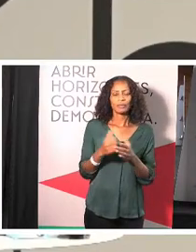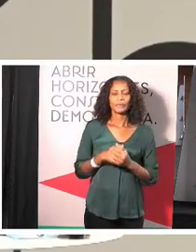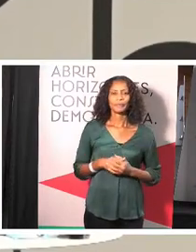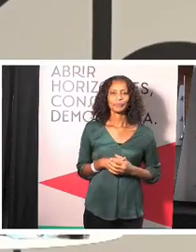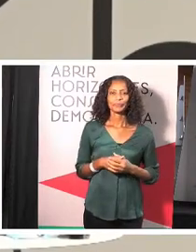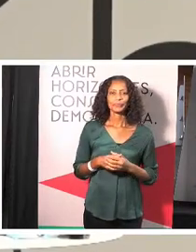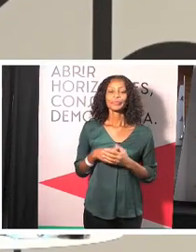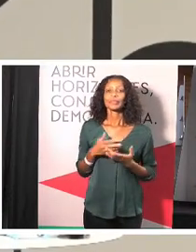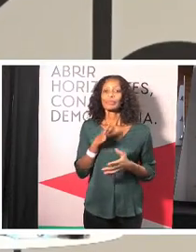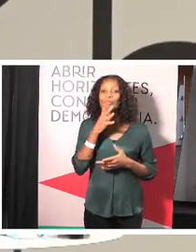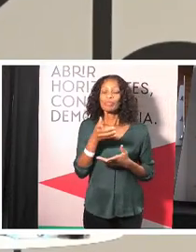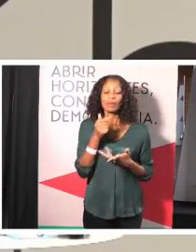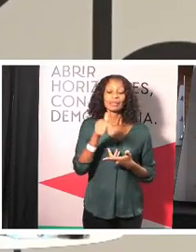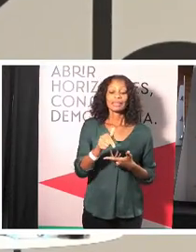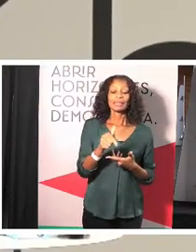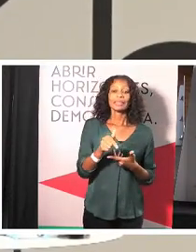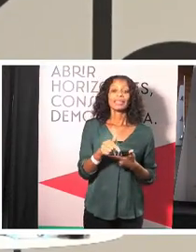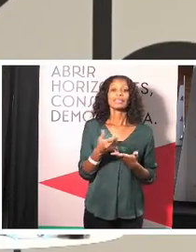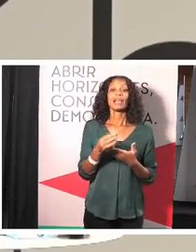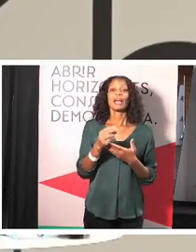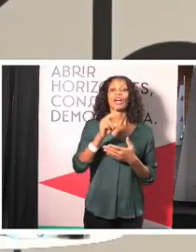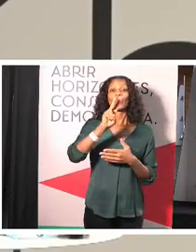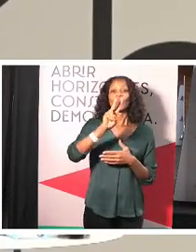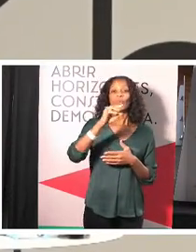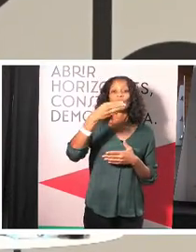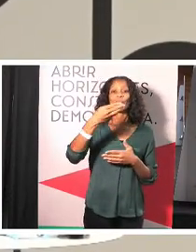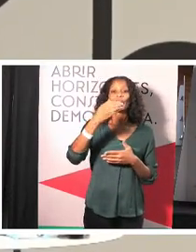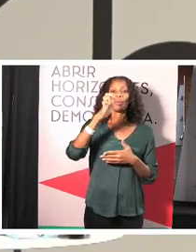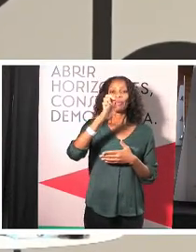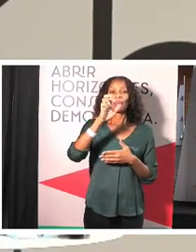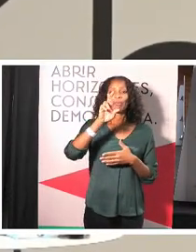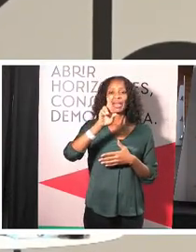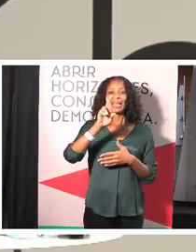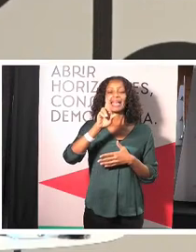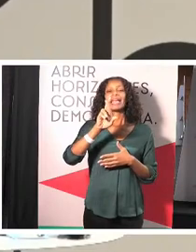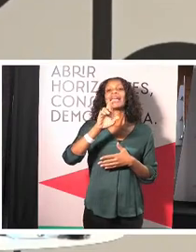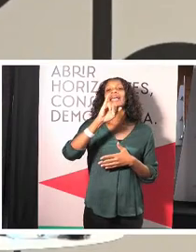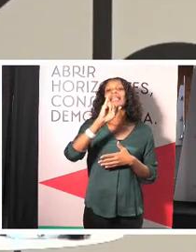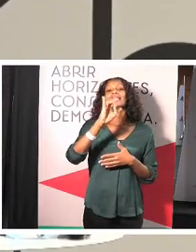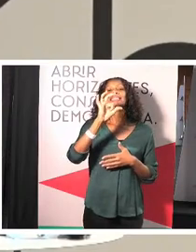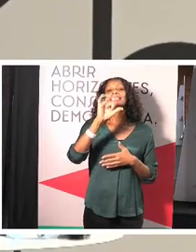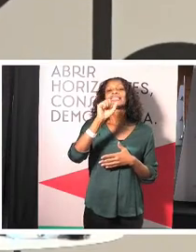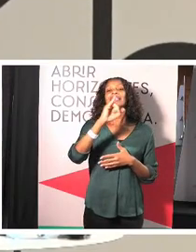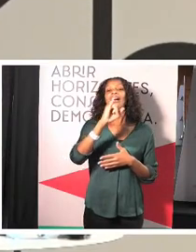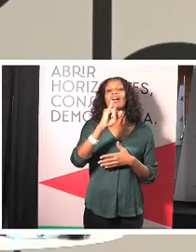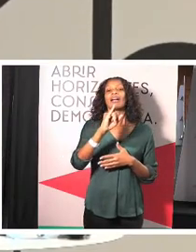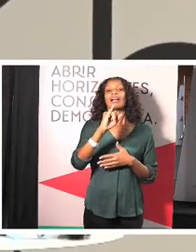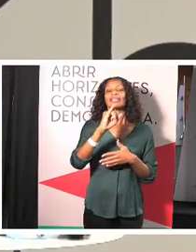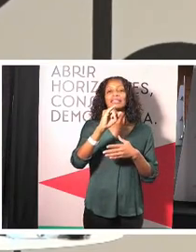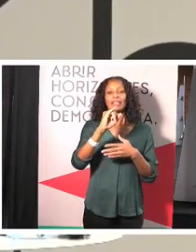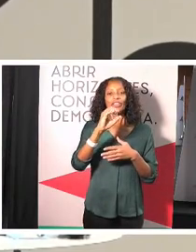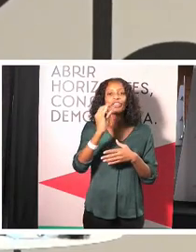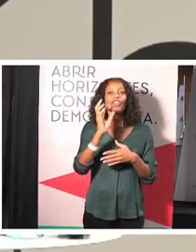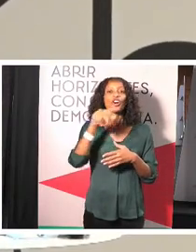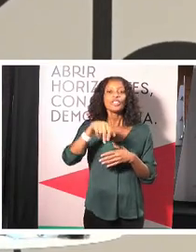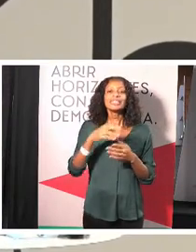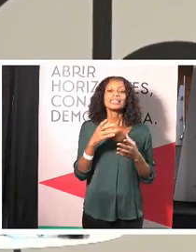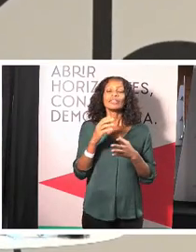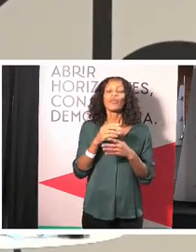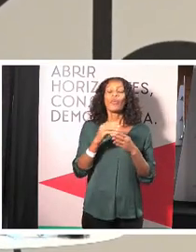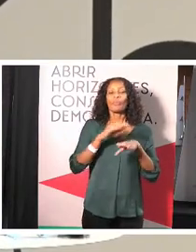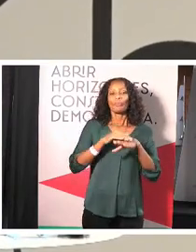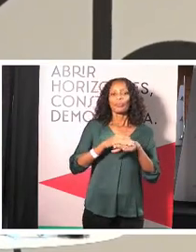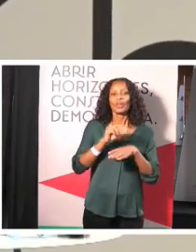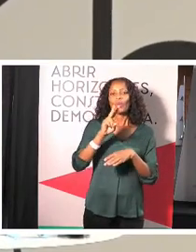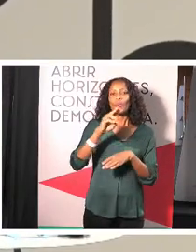¿qué es lo que consigue, digamos, la uberización? Es una forma de relación laboral en la cual se juntan unas partes del trabajo autónomo